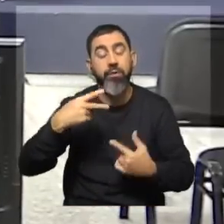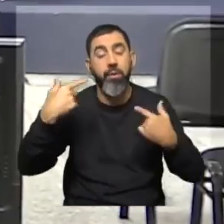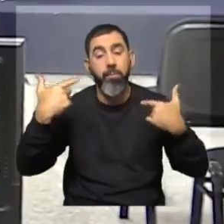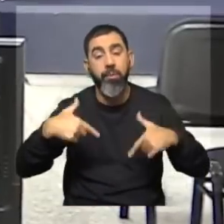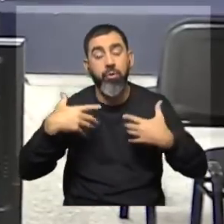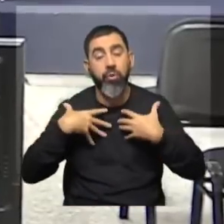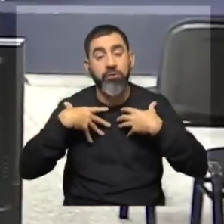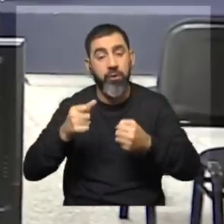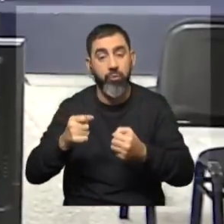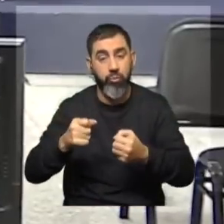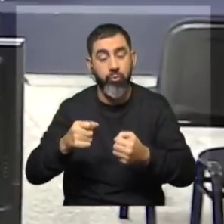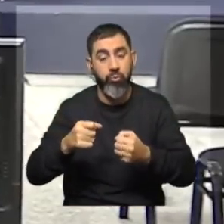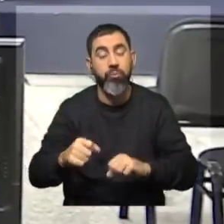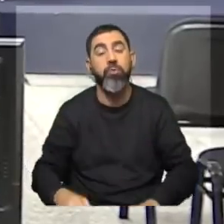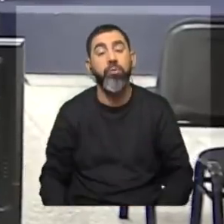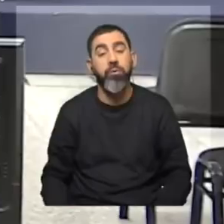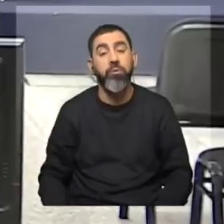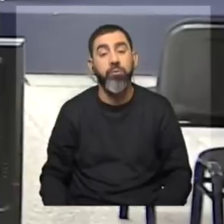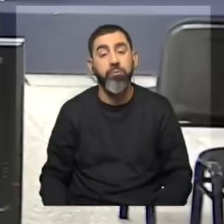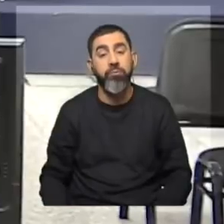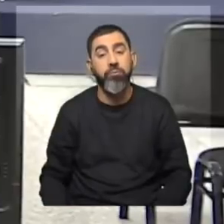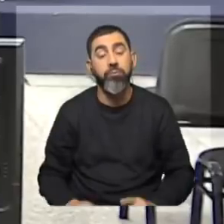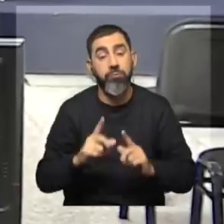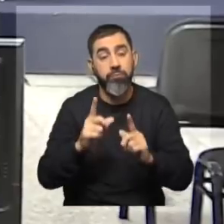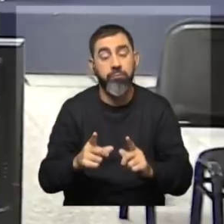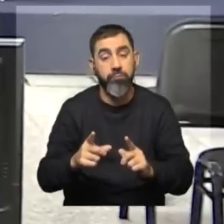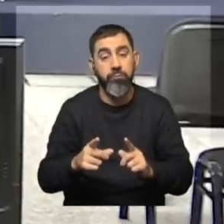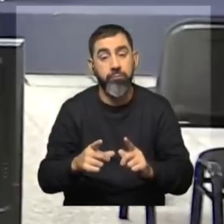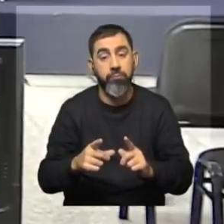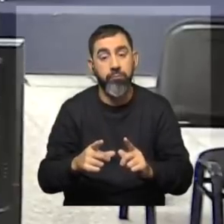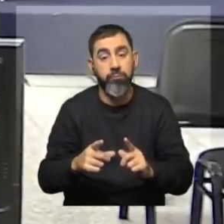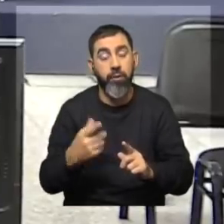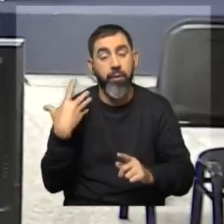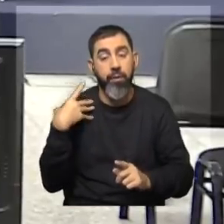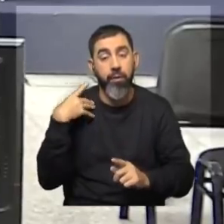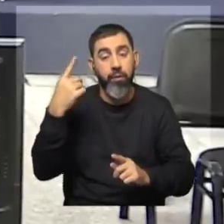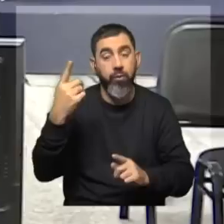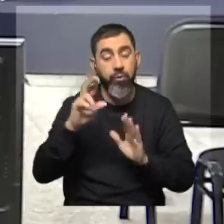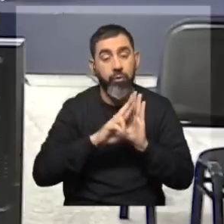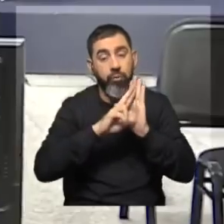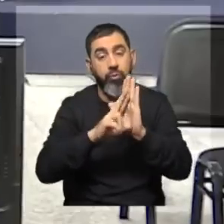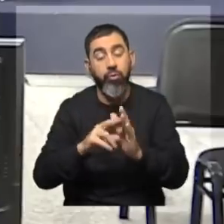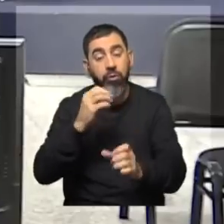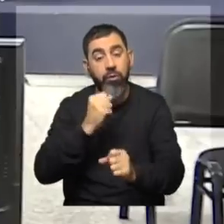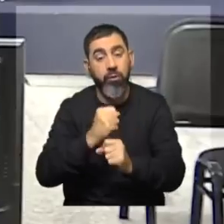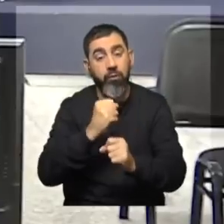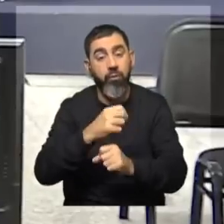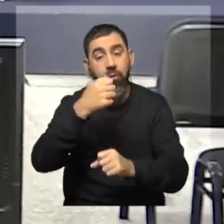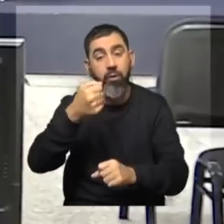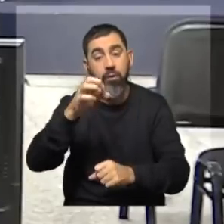de salud José Luis aquian también el director en representación de los trabajadores